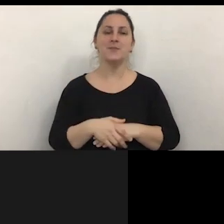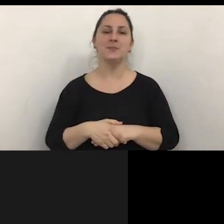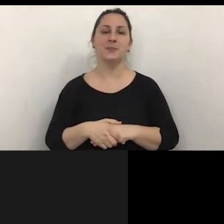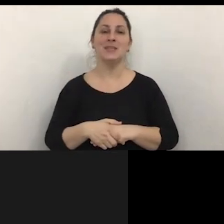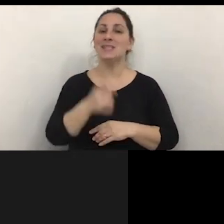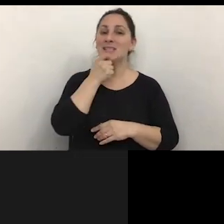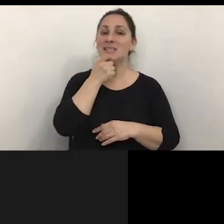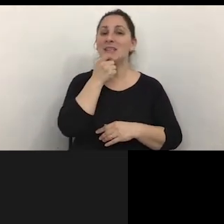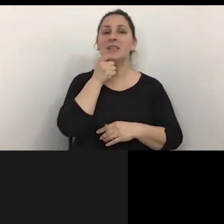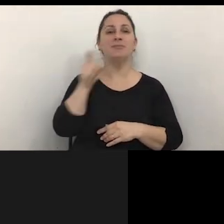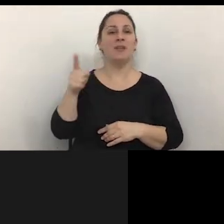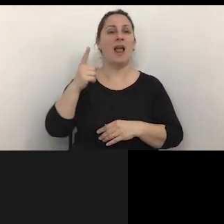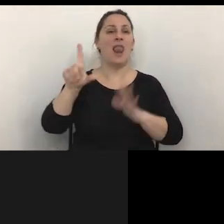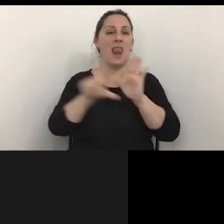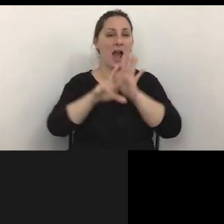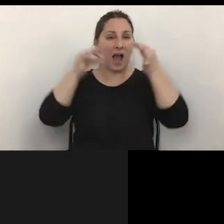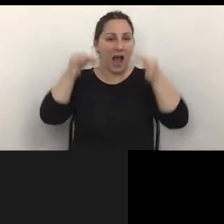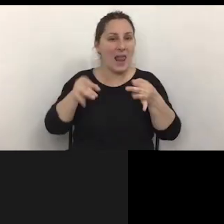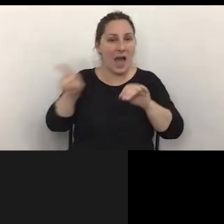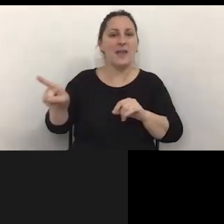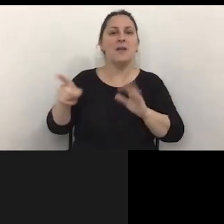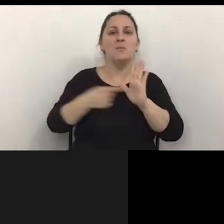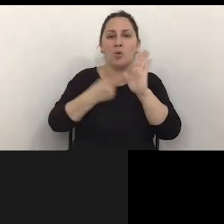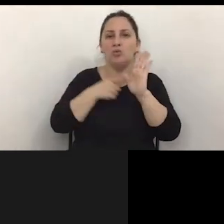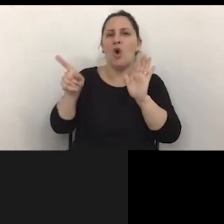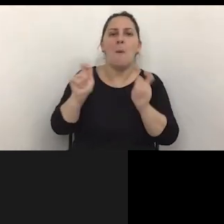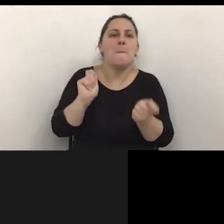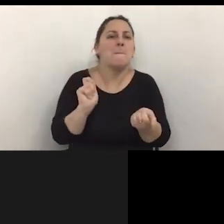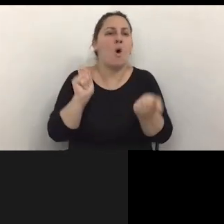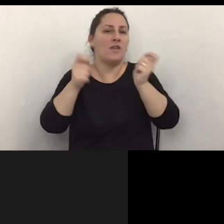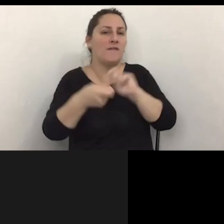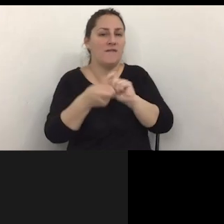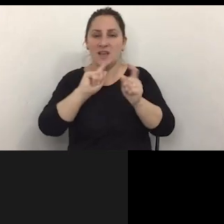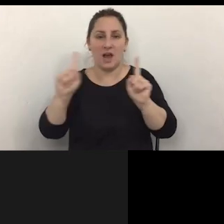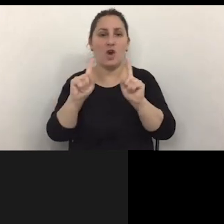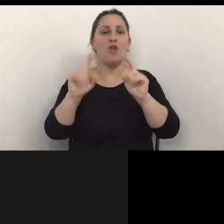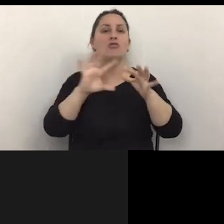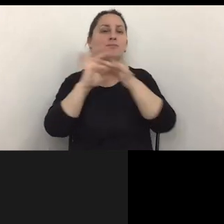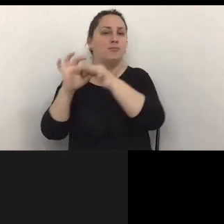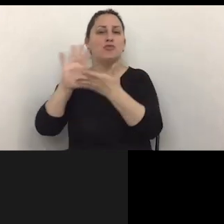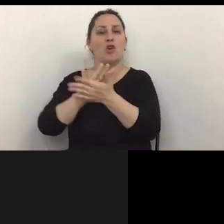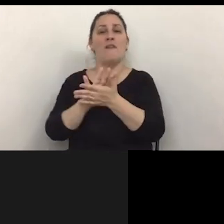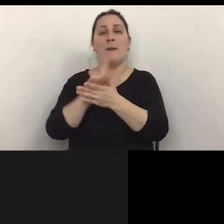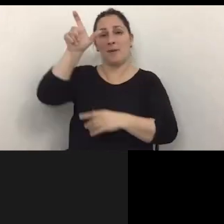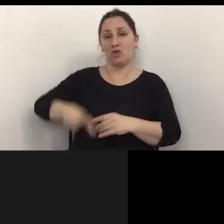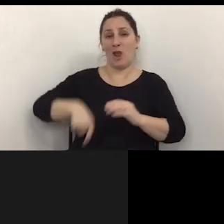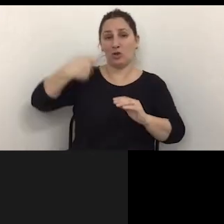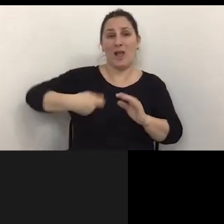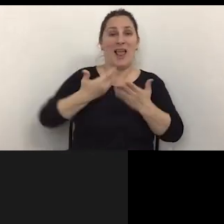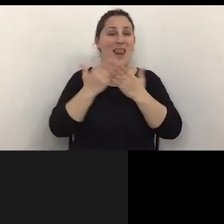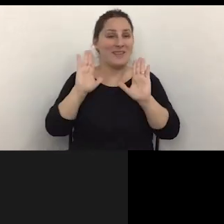no modifica la situación relacionada con la libertad del contribuyente, como la calificación siempre